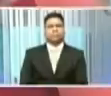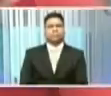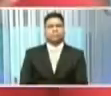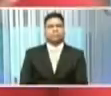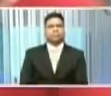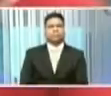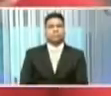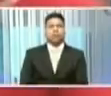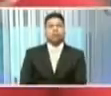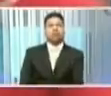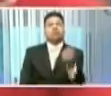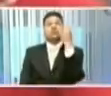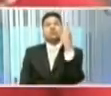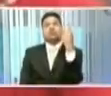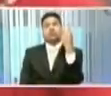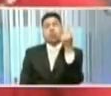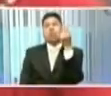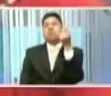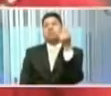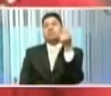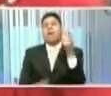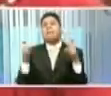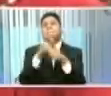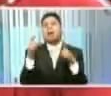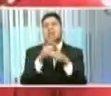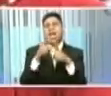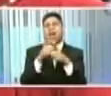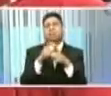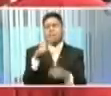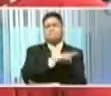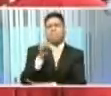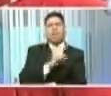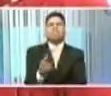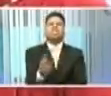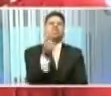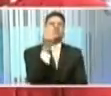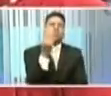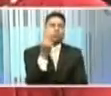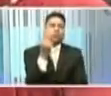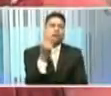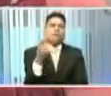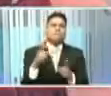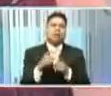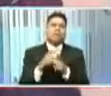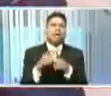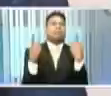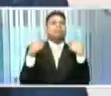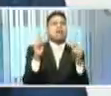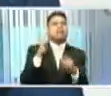Ni una palabra de condena de la oposición cuando casi matan a esas muchachas.